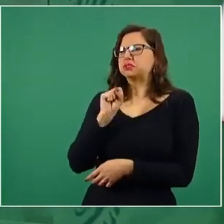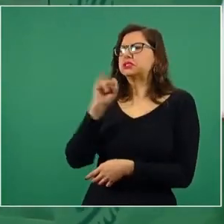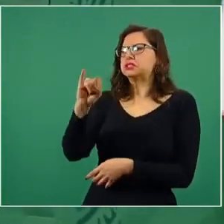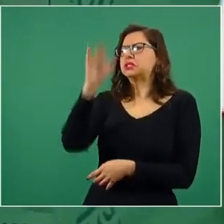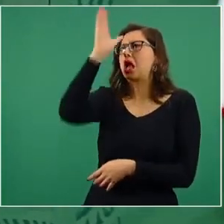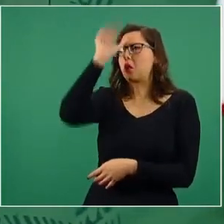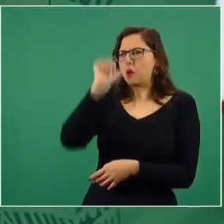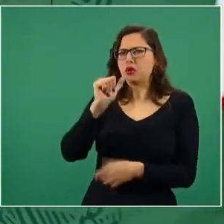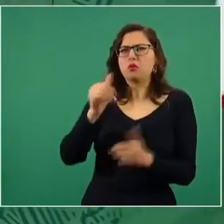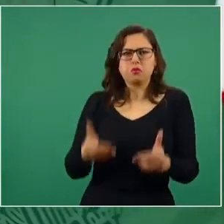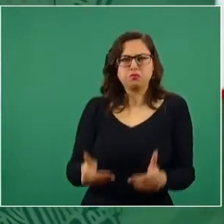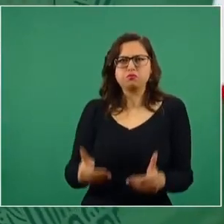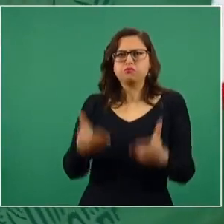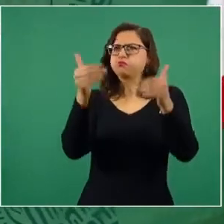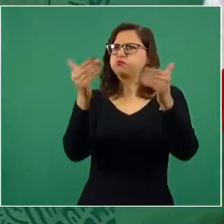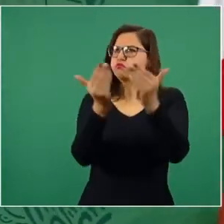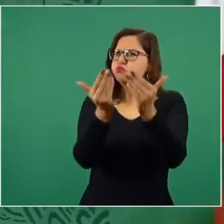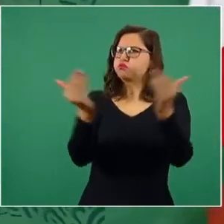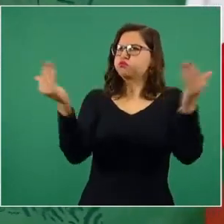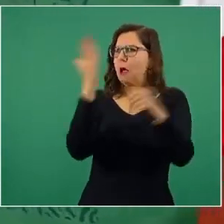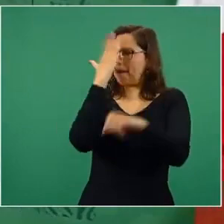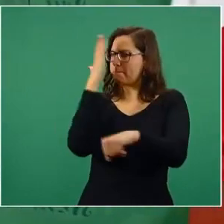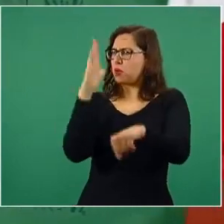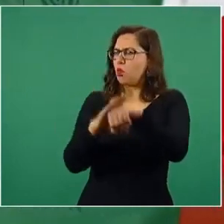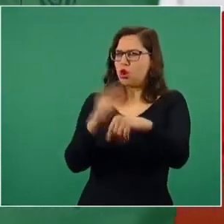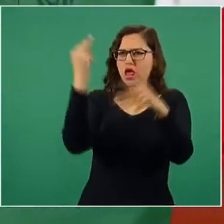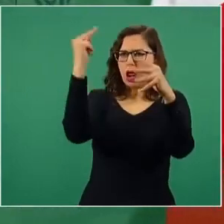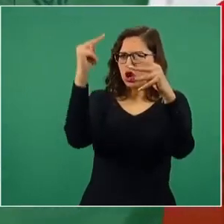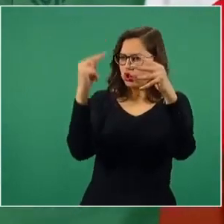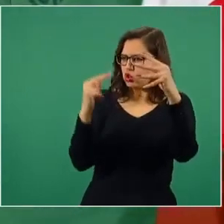el memorial y ya